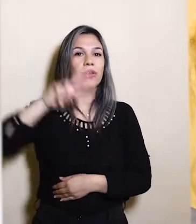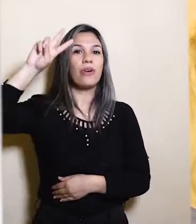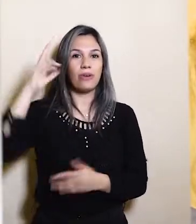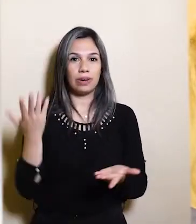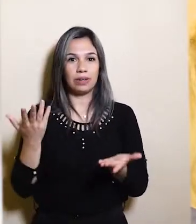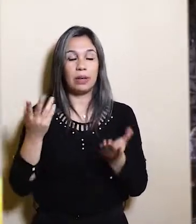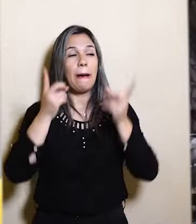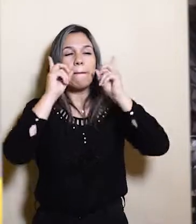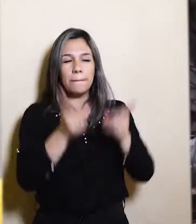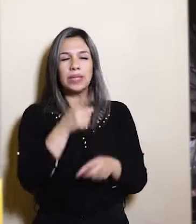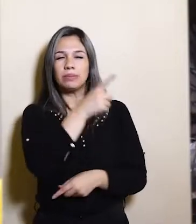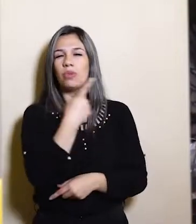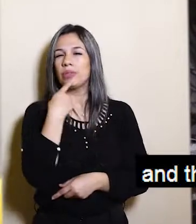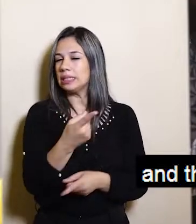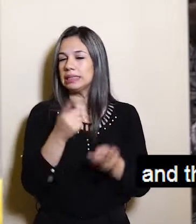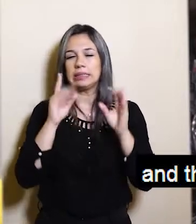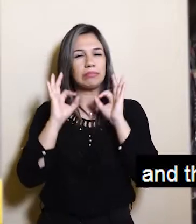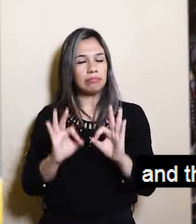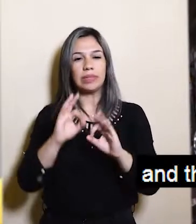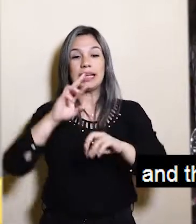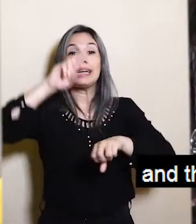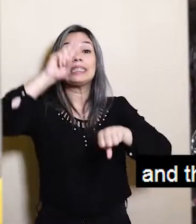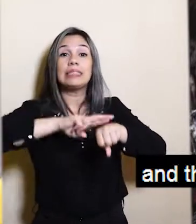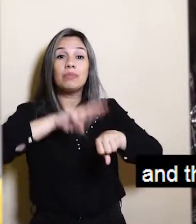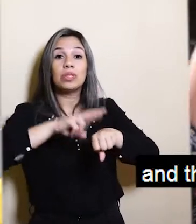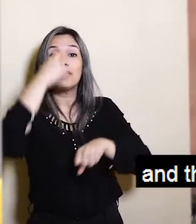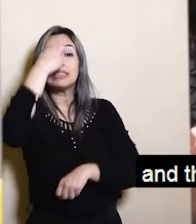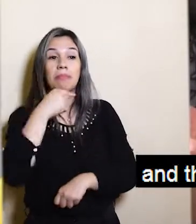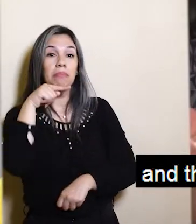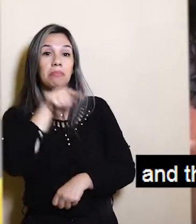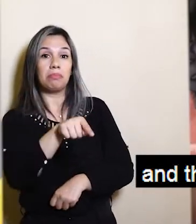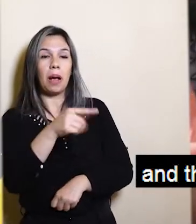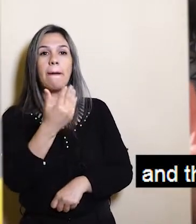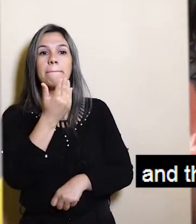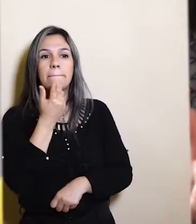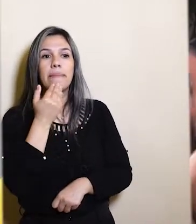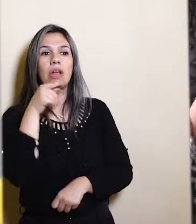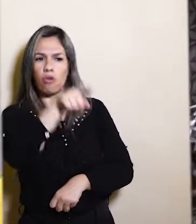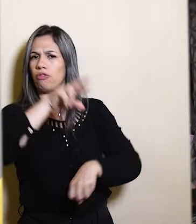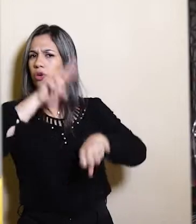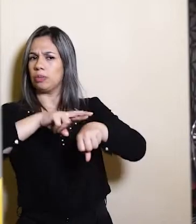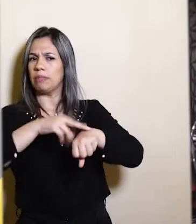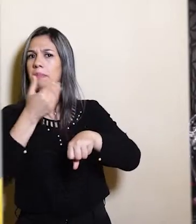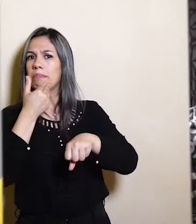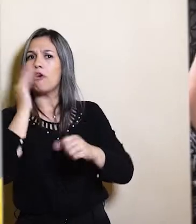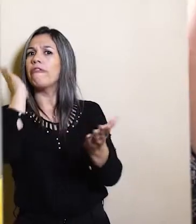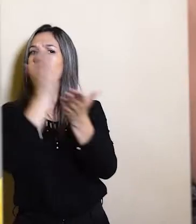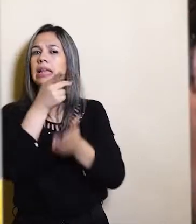lo describes, es exactamente como sucede y la responsabilidad es de ella. Pero ella no tiene agencia para tomar decisiones. Es responsable,